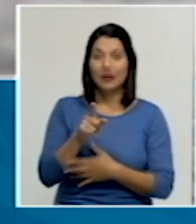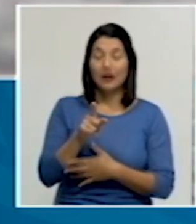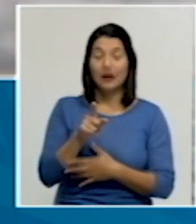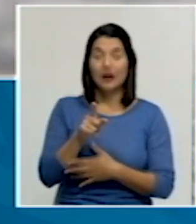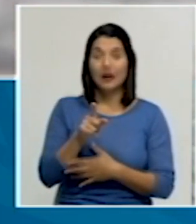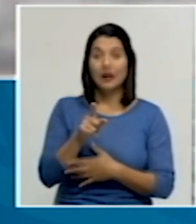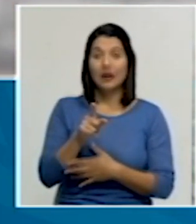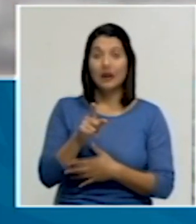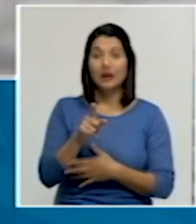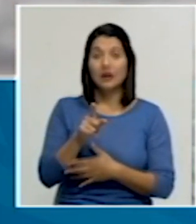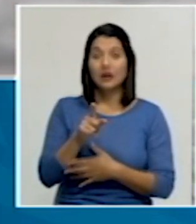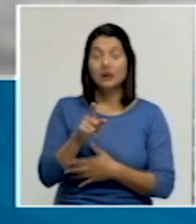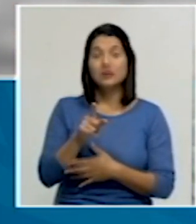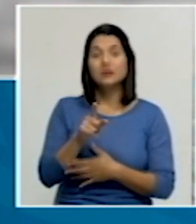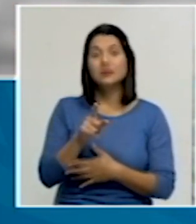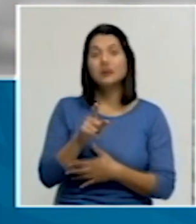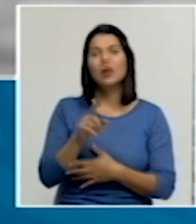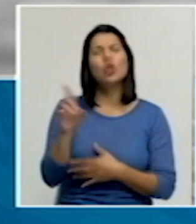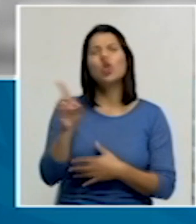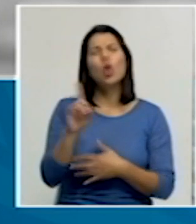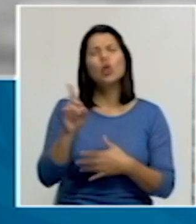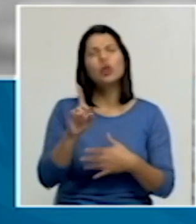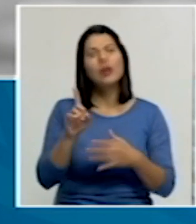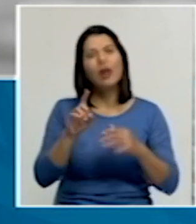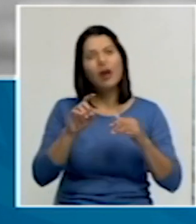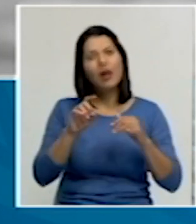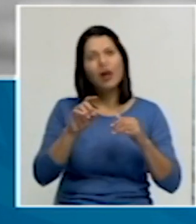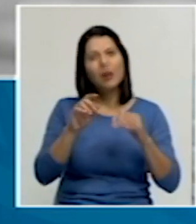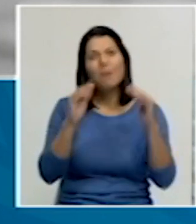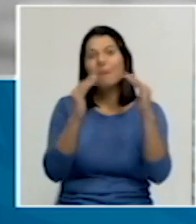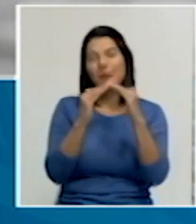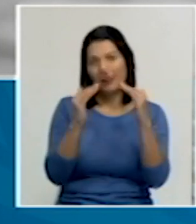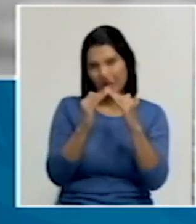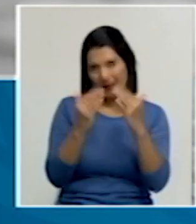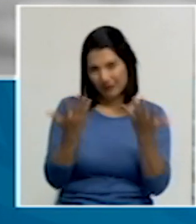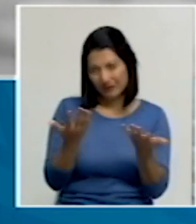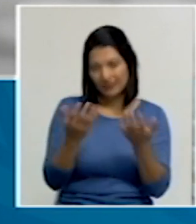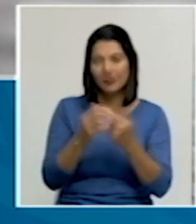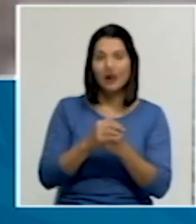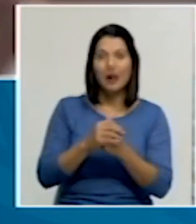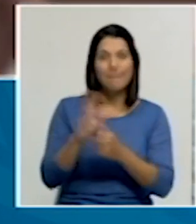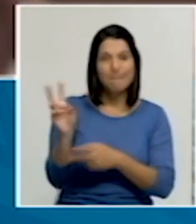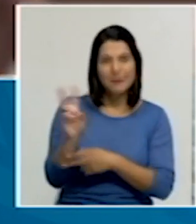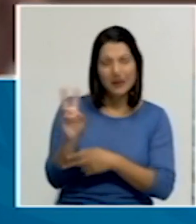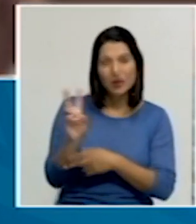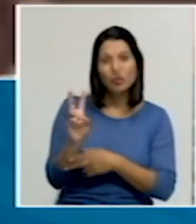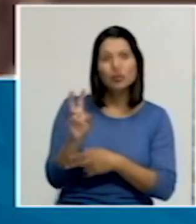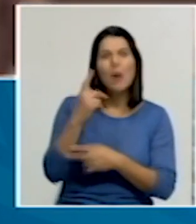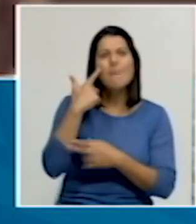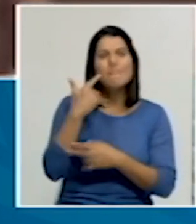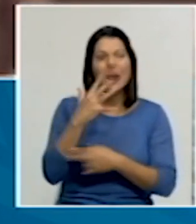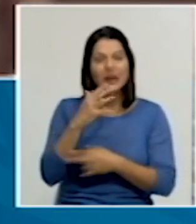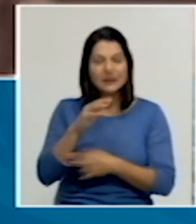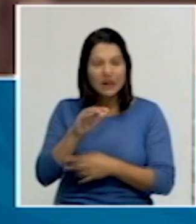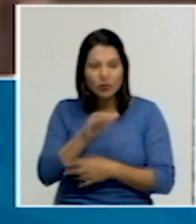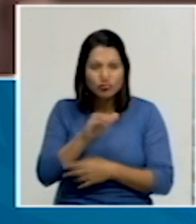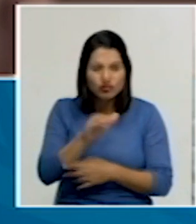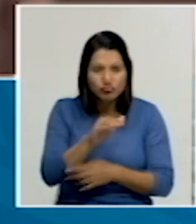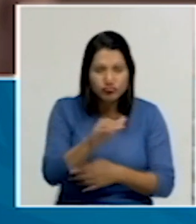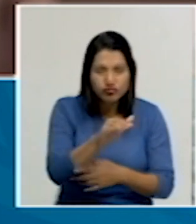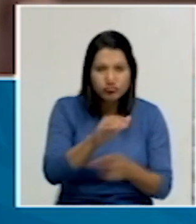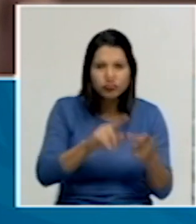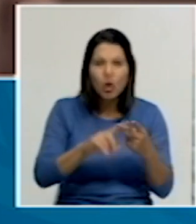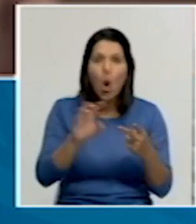habita, su hospedador natural parecieran ser roedores y algunas otras especies de mamíferos pequeños